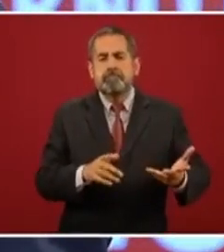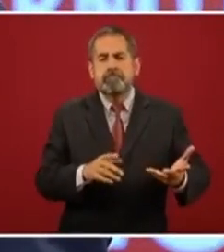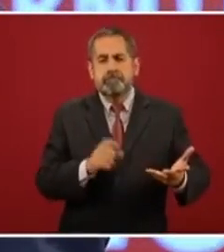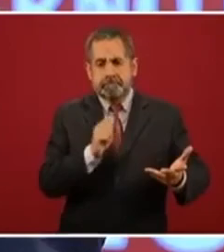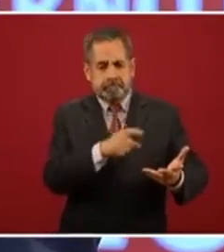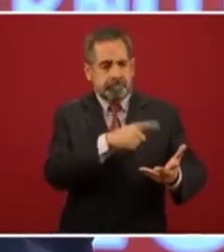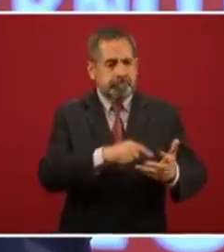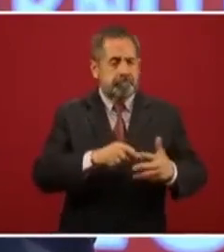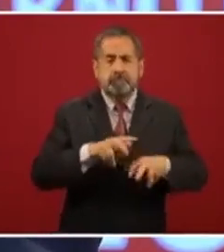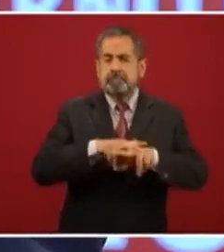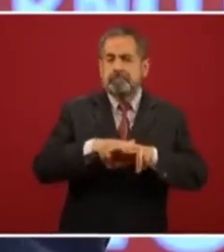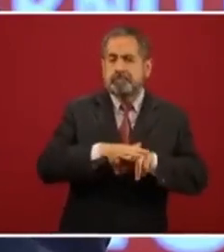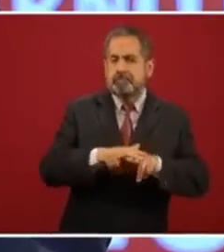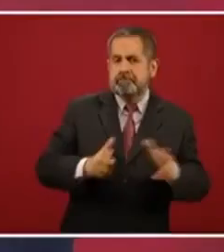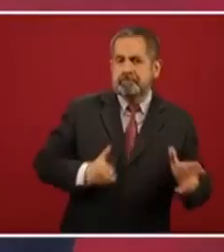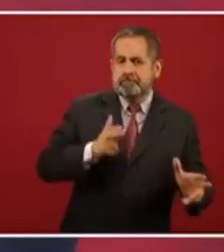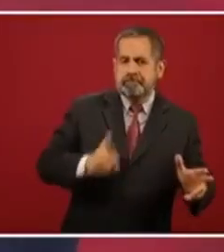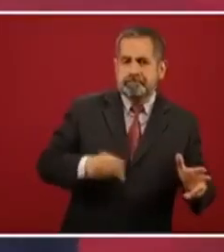el Tren Maya,